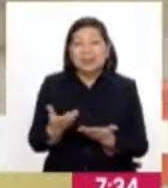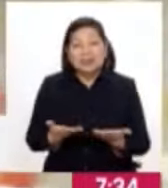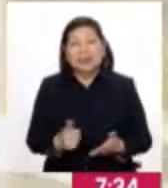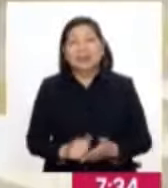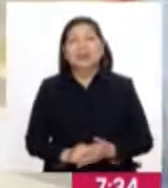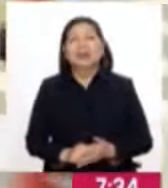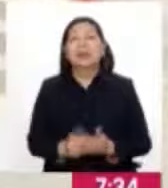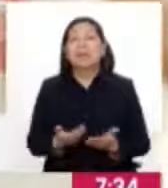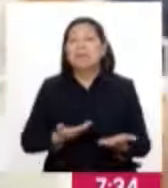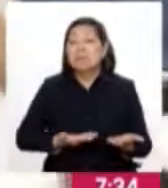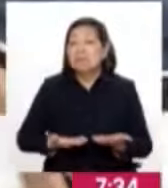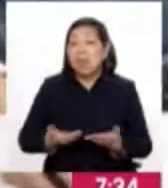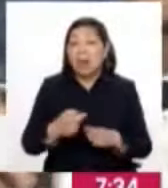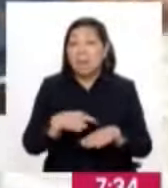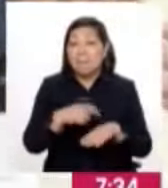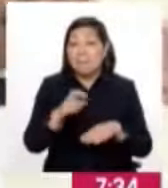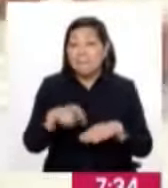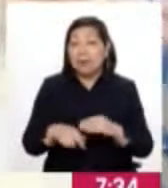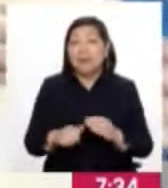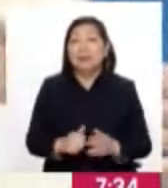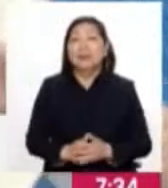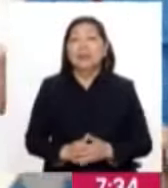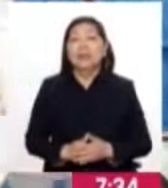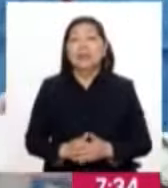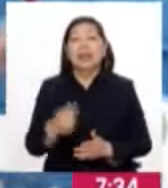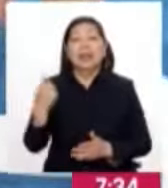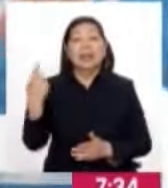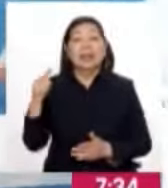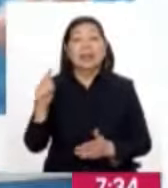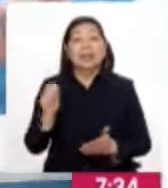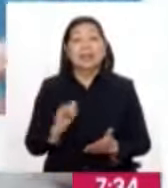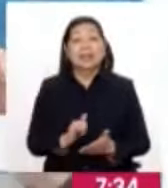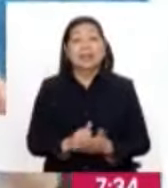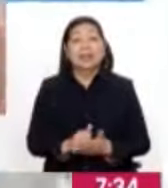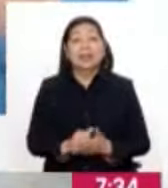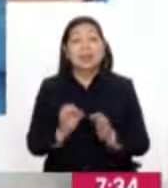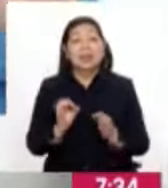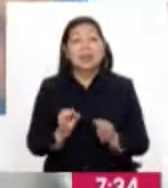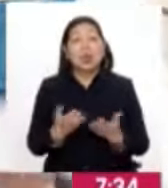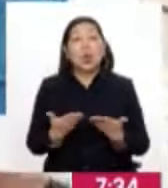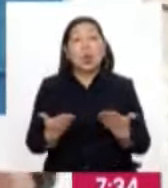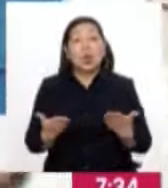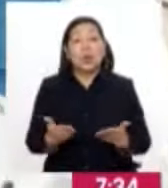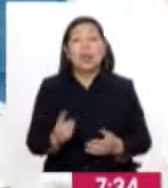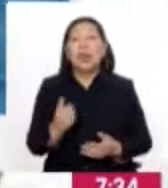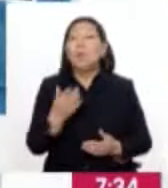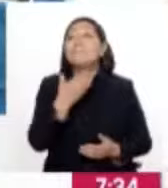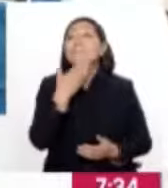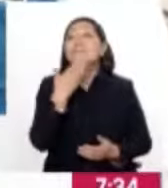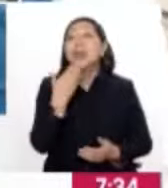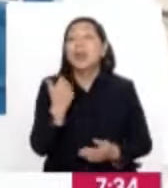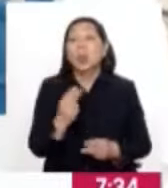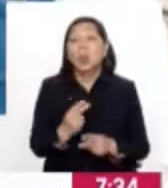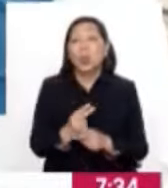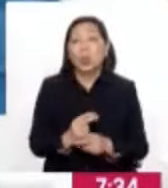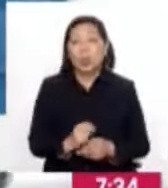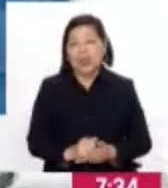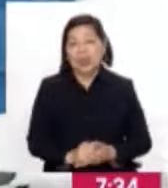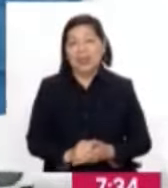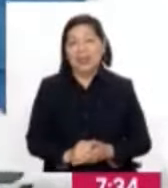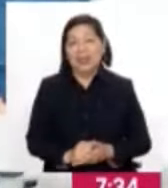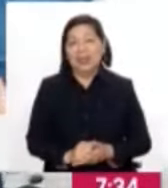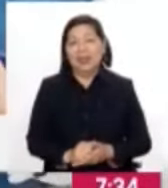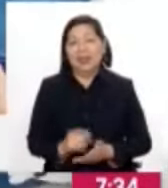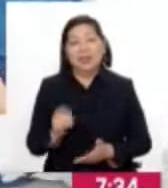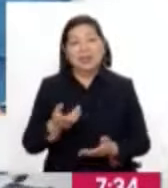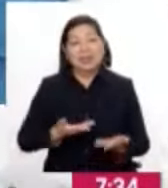informalidad, promover la profesionalización del taxista y asegurar las condiciones de calidad y seguridad de